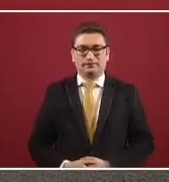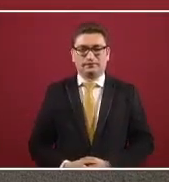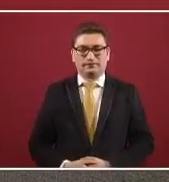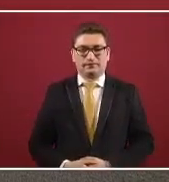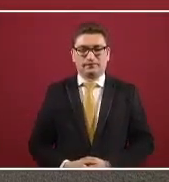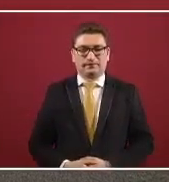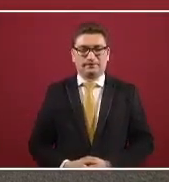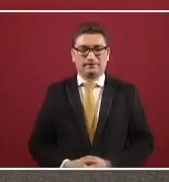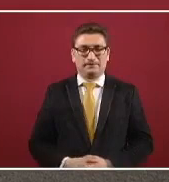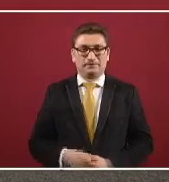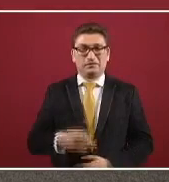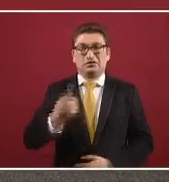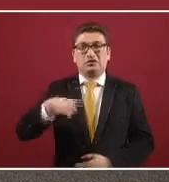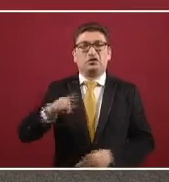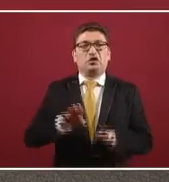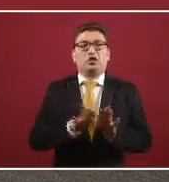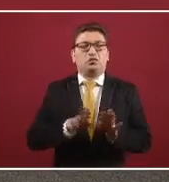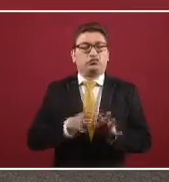iban a quebrar